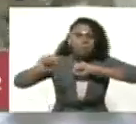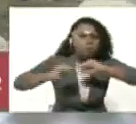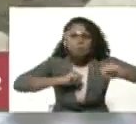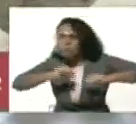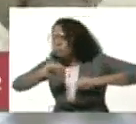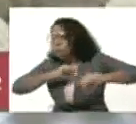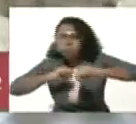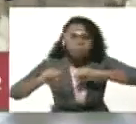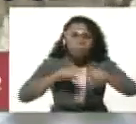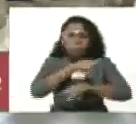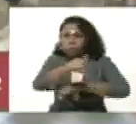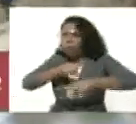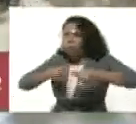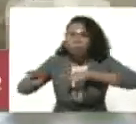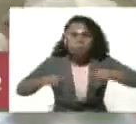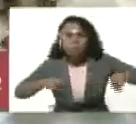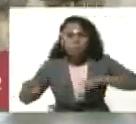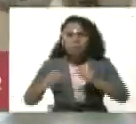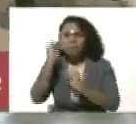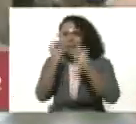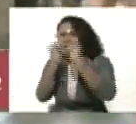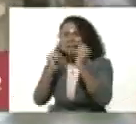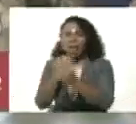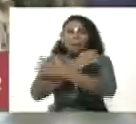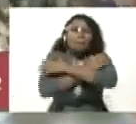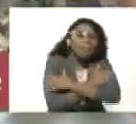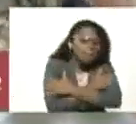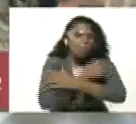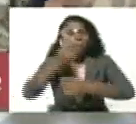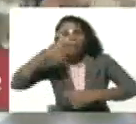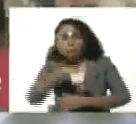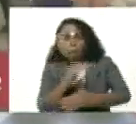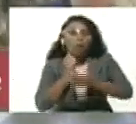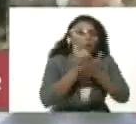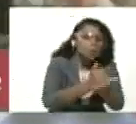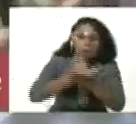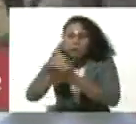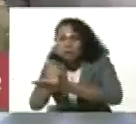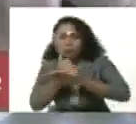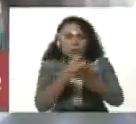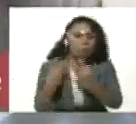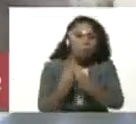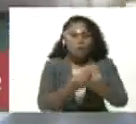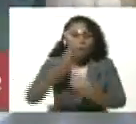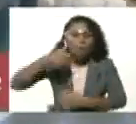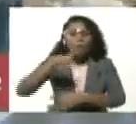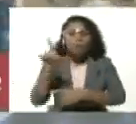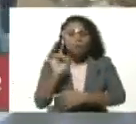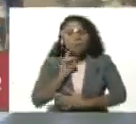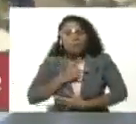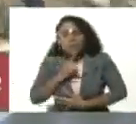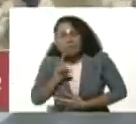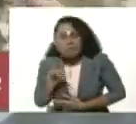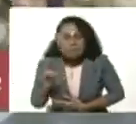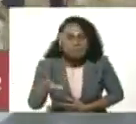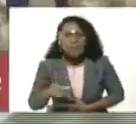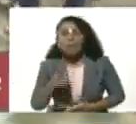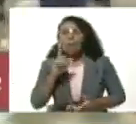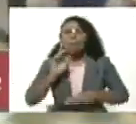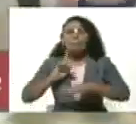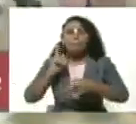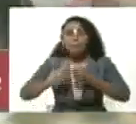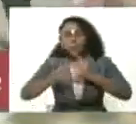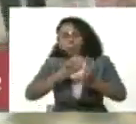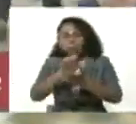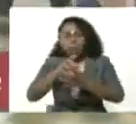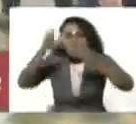acá, moviéndose para allá, moviendo las maquinarias, abrazando al pueblo, acompañando al pueblo en su dolor, en su desgracia, en su lucha, en